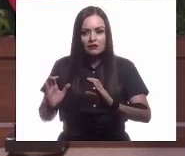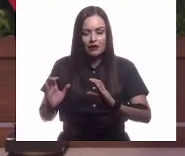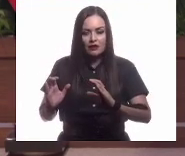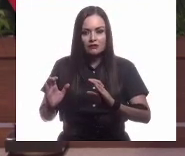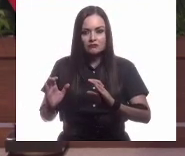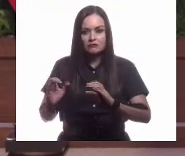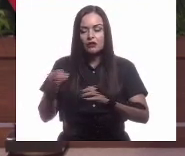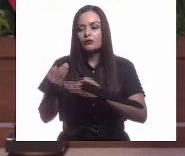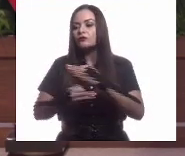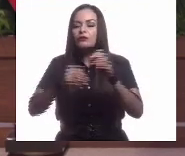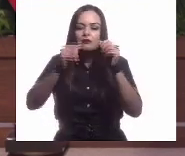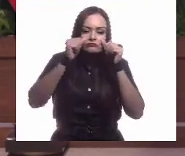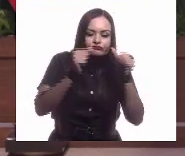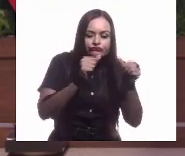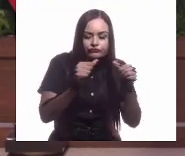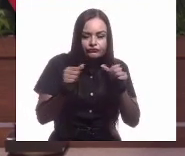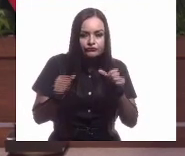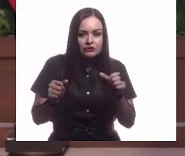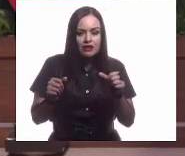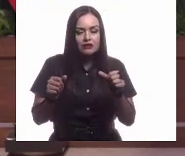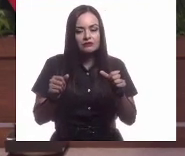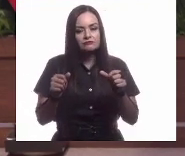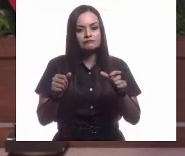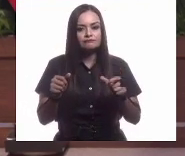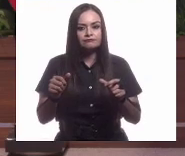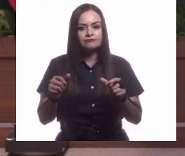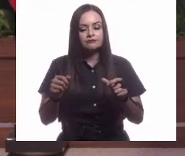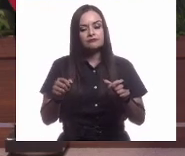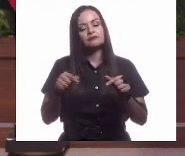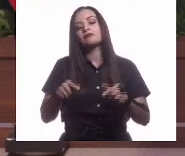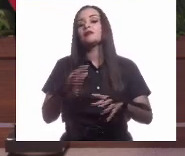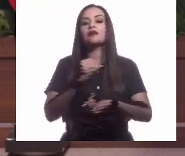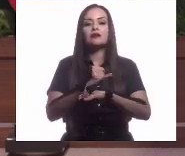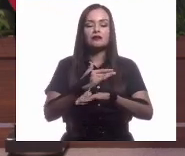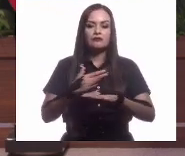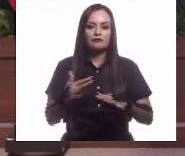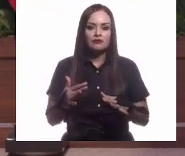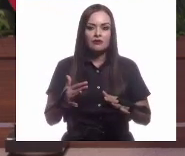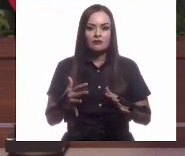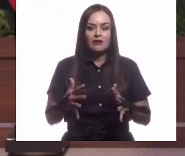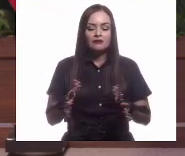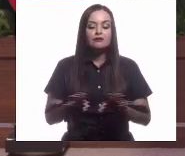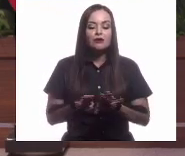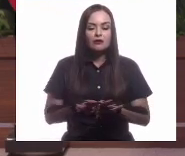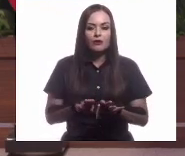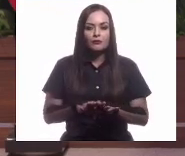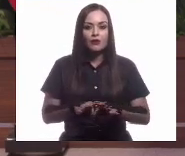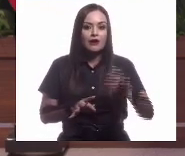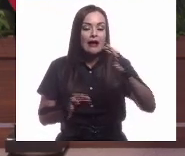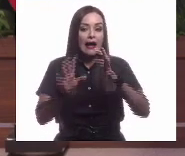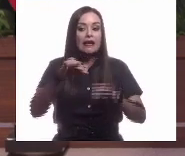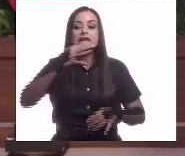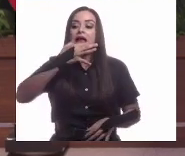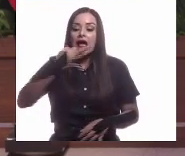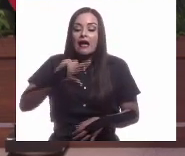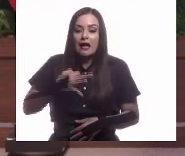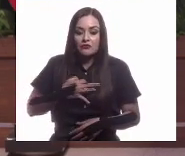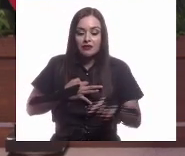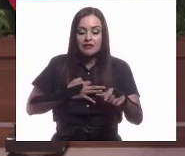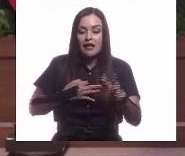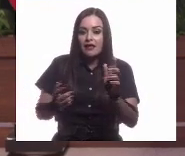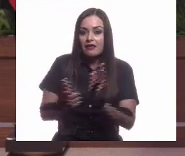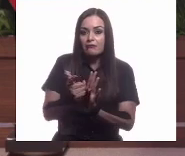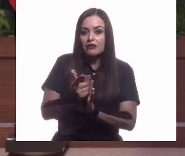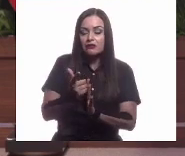de su máximo aprovechamiento, a la vez que nos mantiene informados de las necesidades de mantenimiento que cada uno de estos espacios